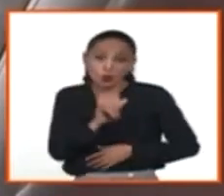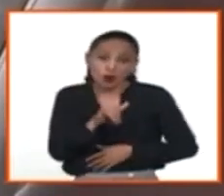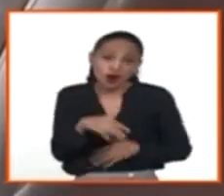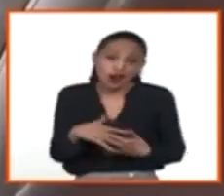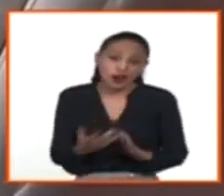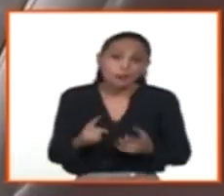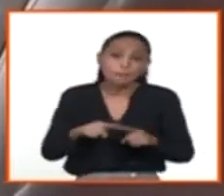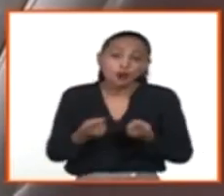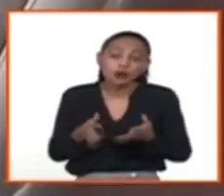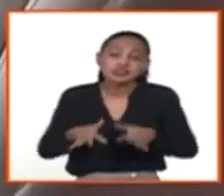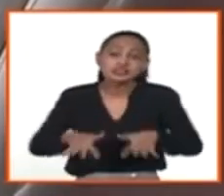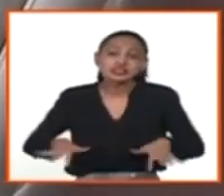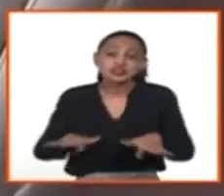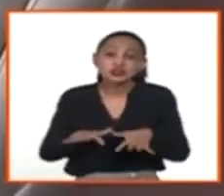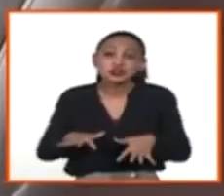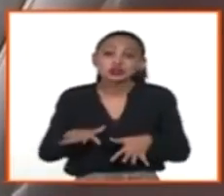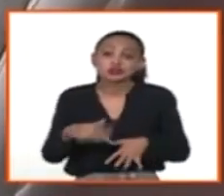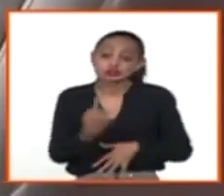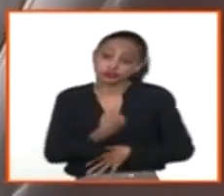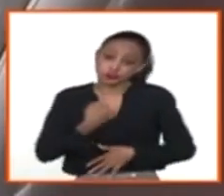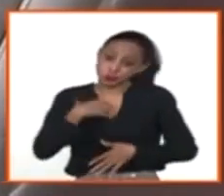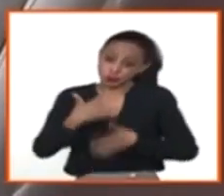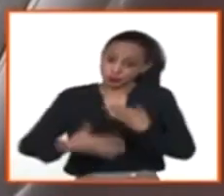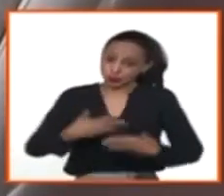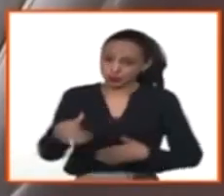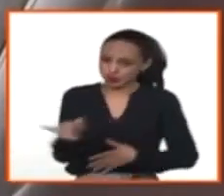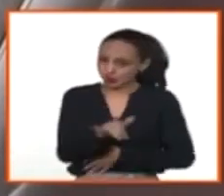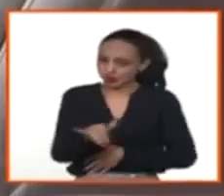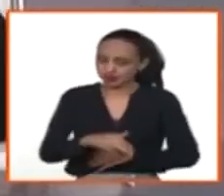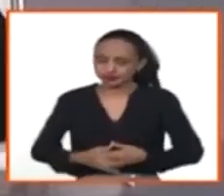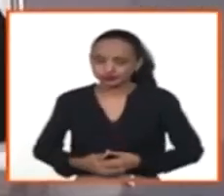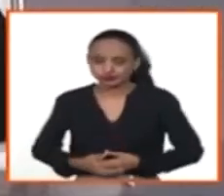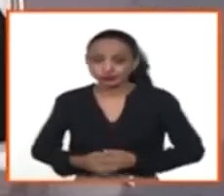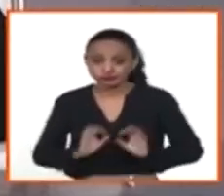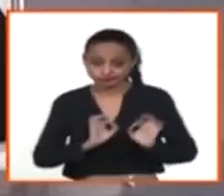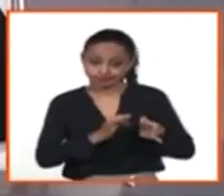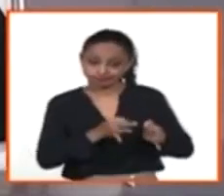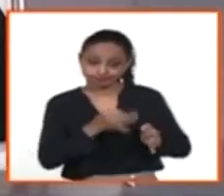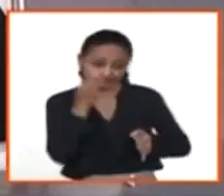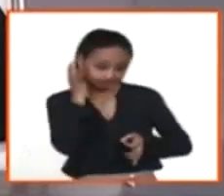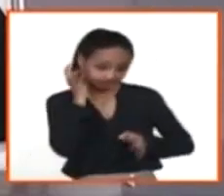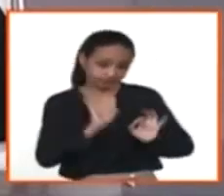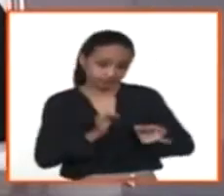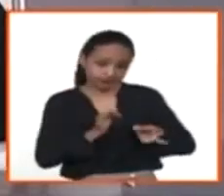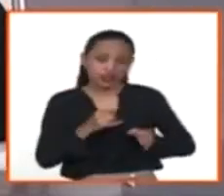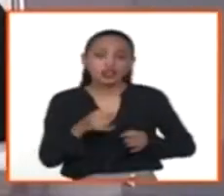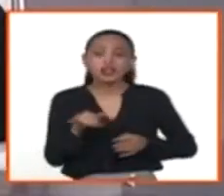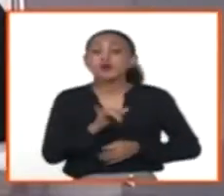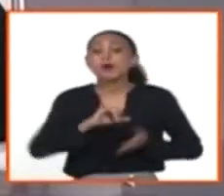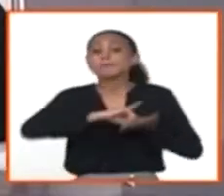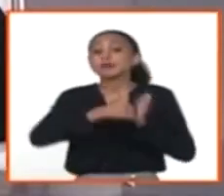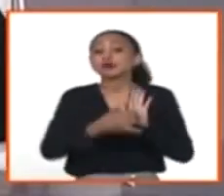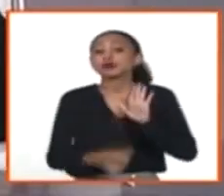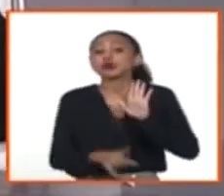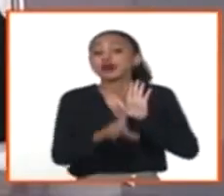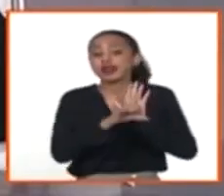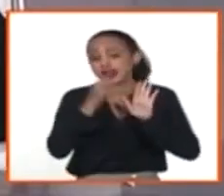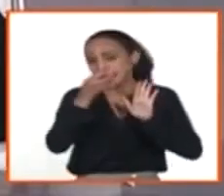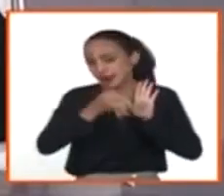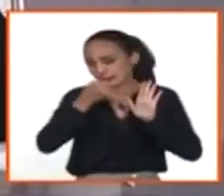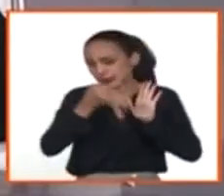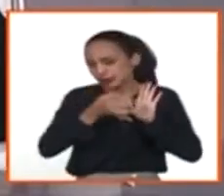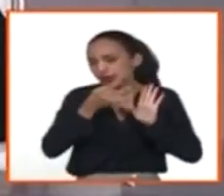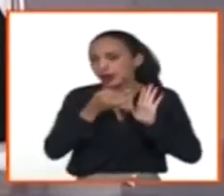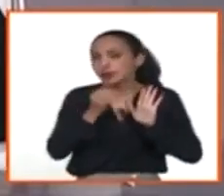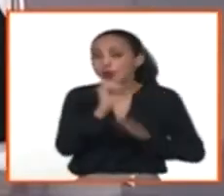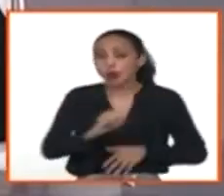en las que nos tenemos que enfrentar, ¿no? Así mismo es. También el proyecto de ley define las obligaciones de los organismos